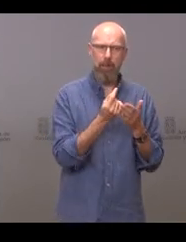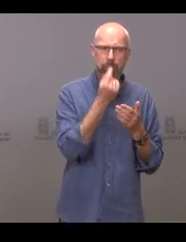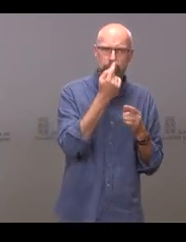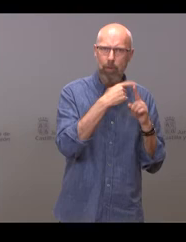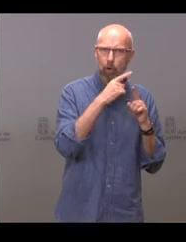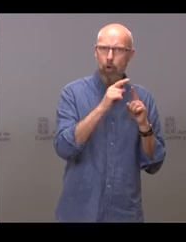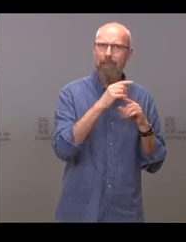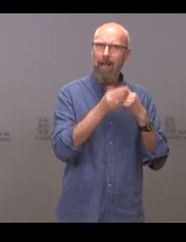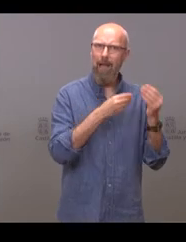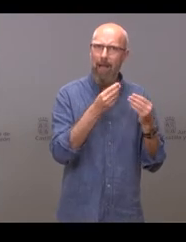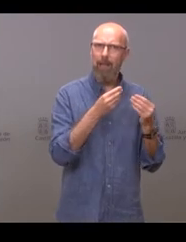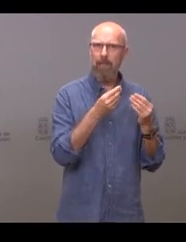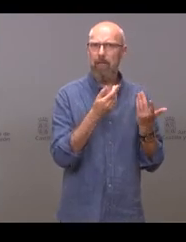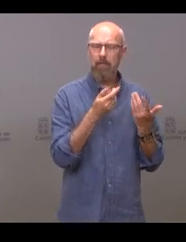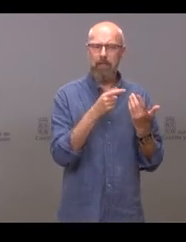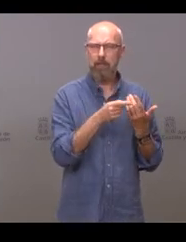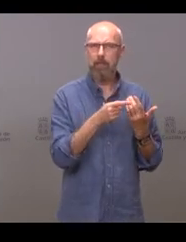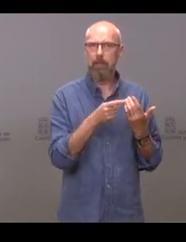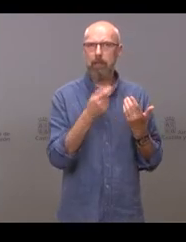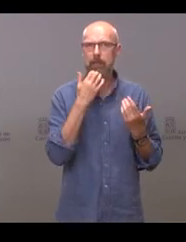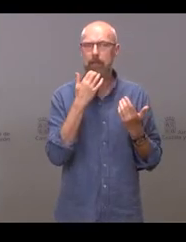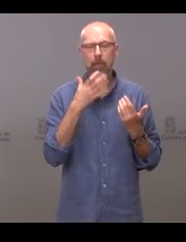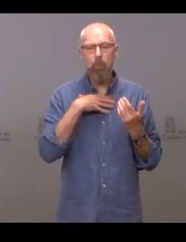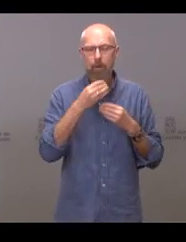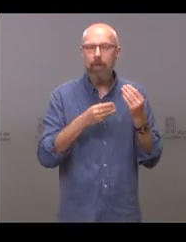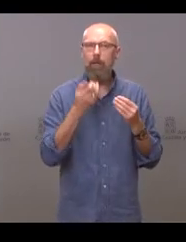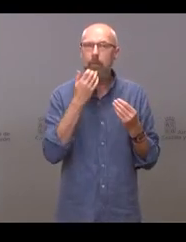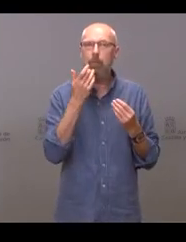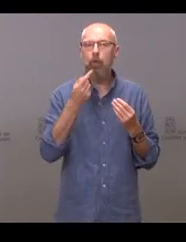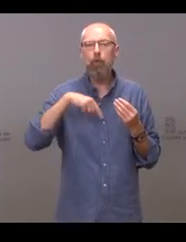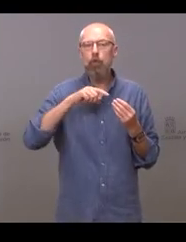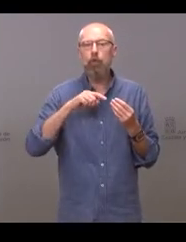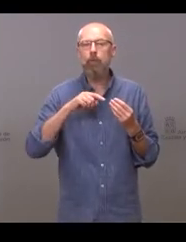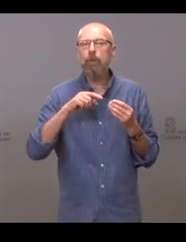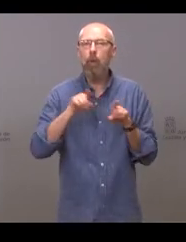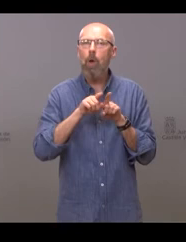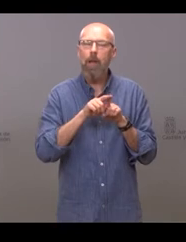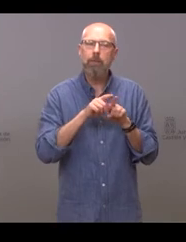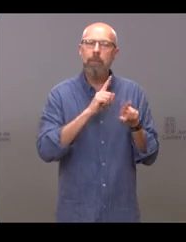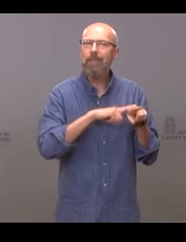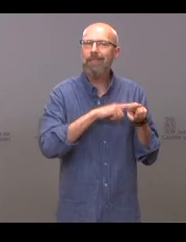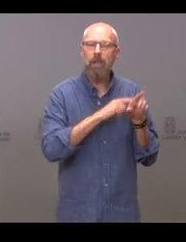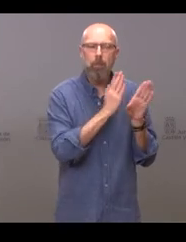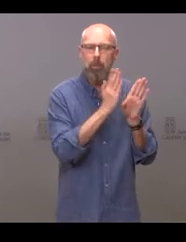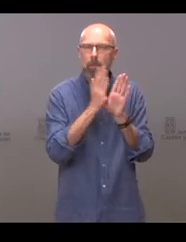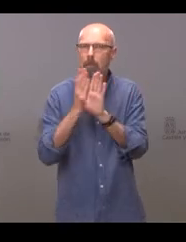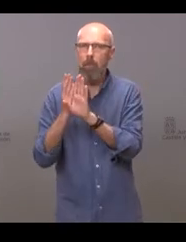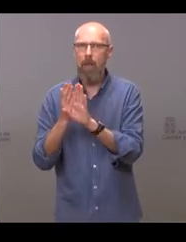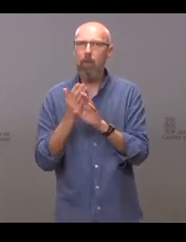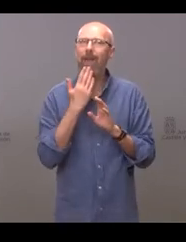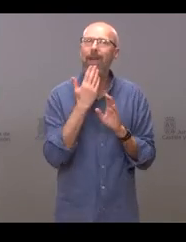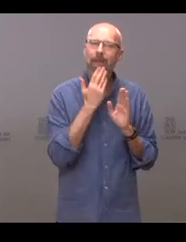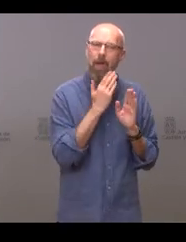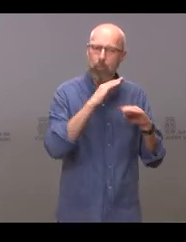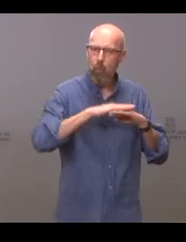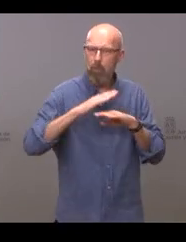otras comunidades autónomas está vacunando no sé si serán críticas de la crítica nosotros no nos queremos saltar los periodos o los los tramos de edades no nos